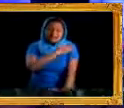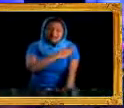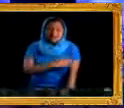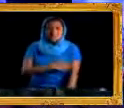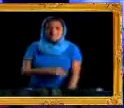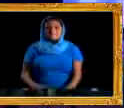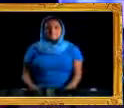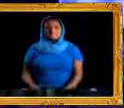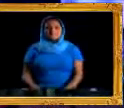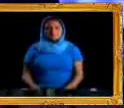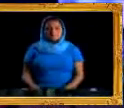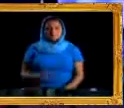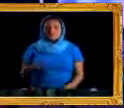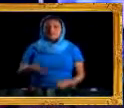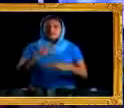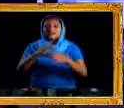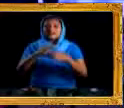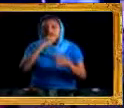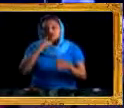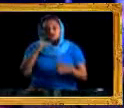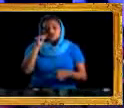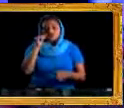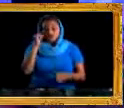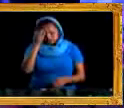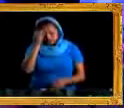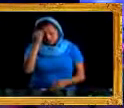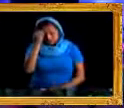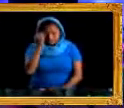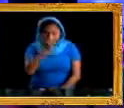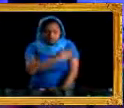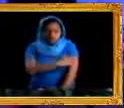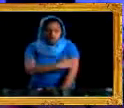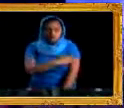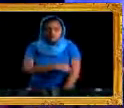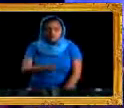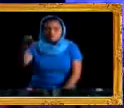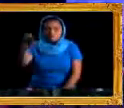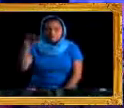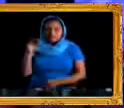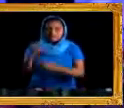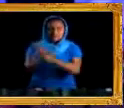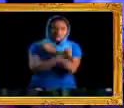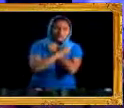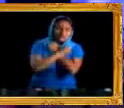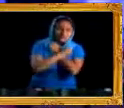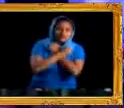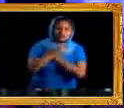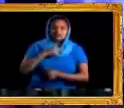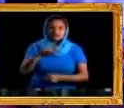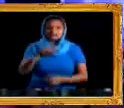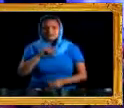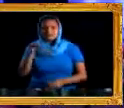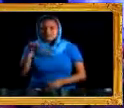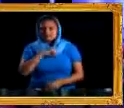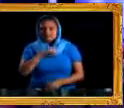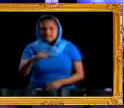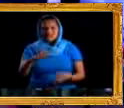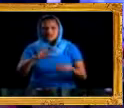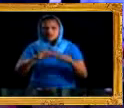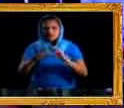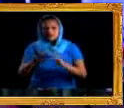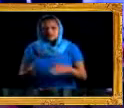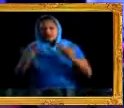de los hombres. Te vuelvo a decir, misericordia, paz y amor te sean multiplicadas. Dale un fuerte